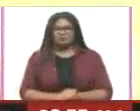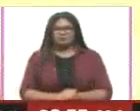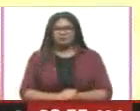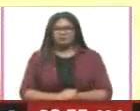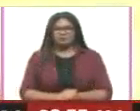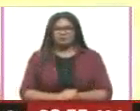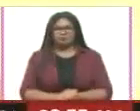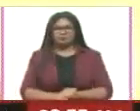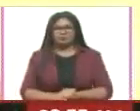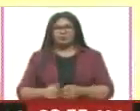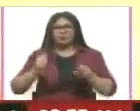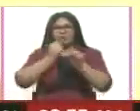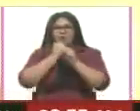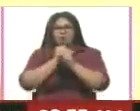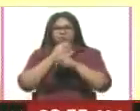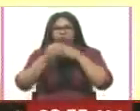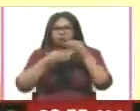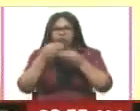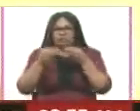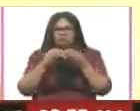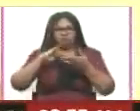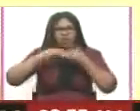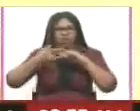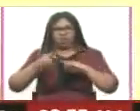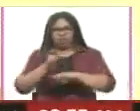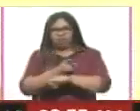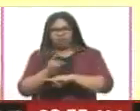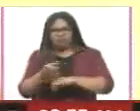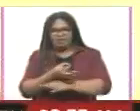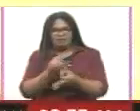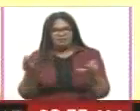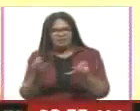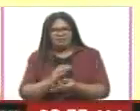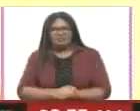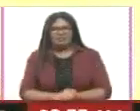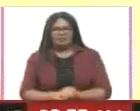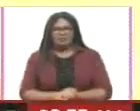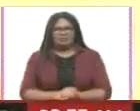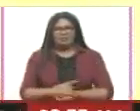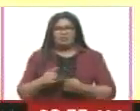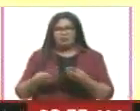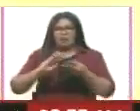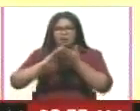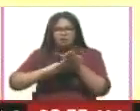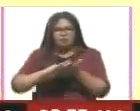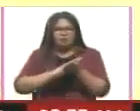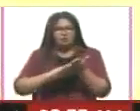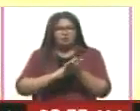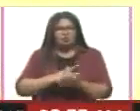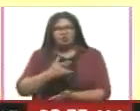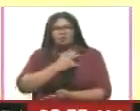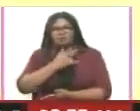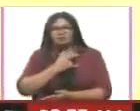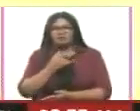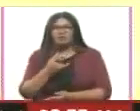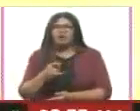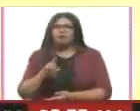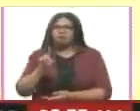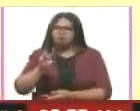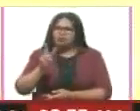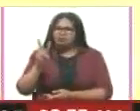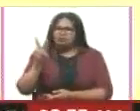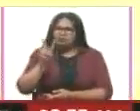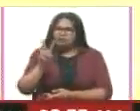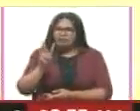obra arquitectónica. Y luego el resto de la composición de la ciudad universitaria de Caracas se desarrolla con un lenguaje